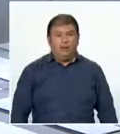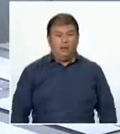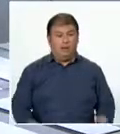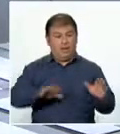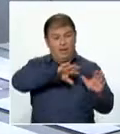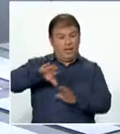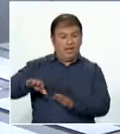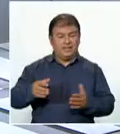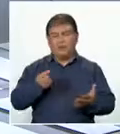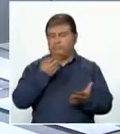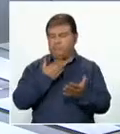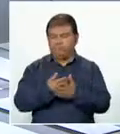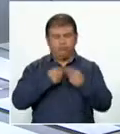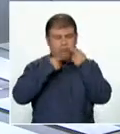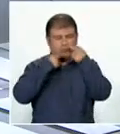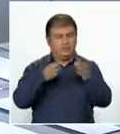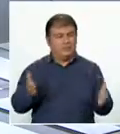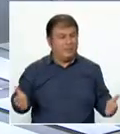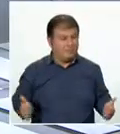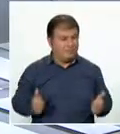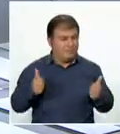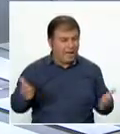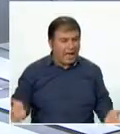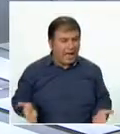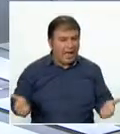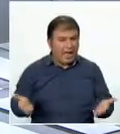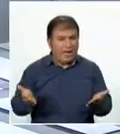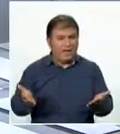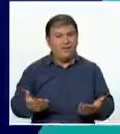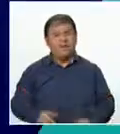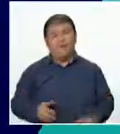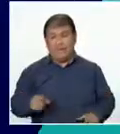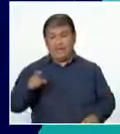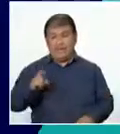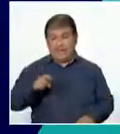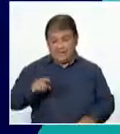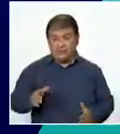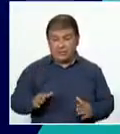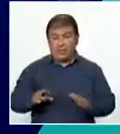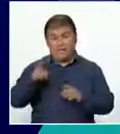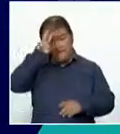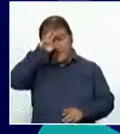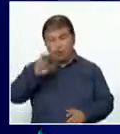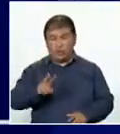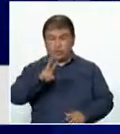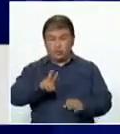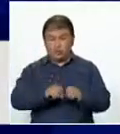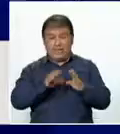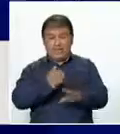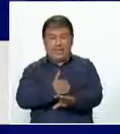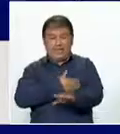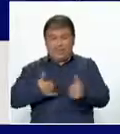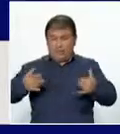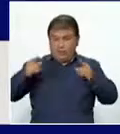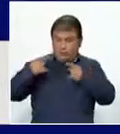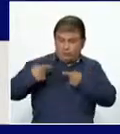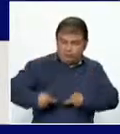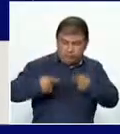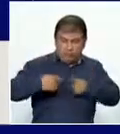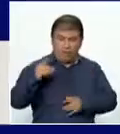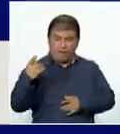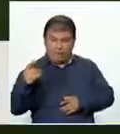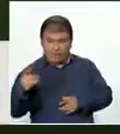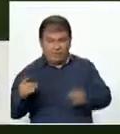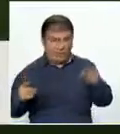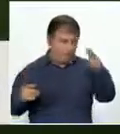Bueno, y esta sí es una noticia alentadora. Esa que nos faltan. Que necesitamos en nuestro país. Porque 2 días de jugar contra Bolivia por las eliminatorias al